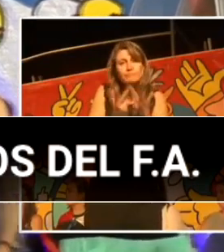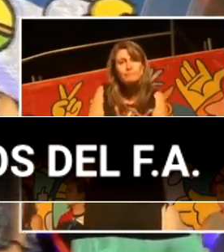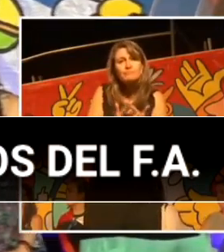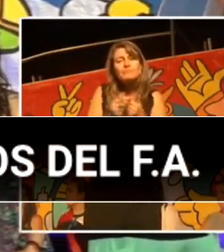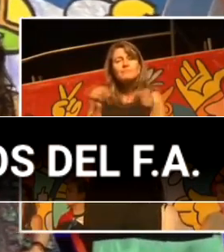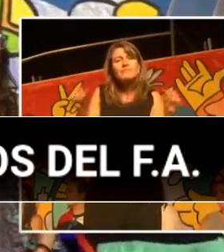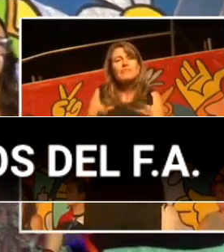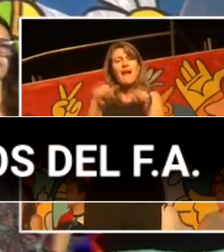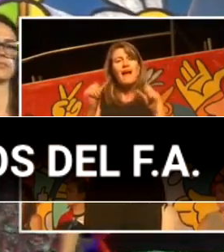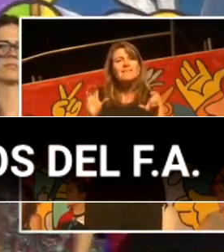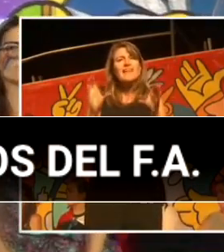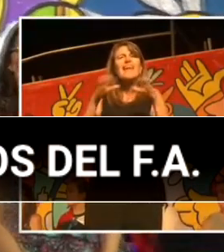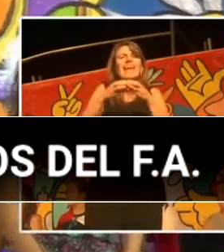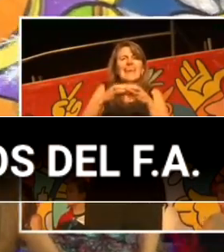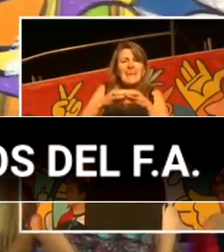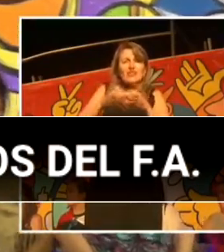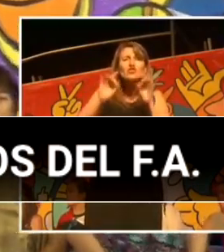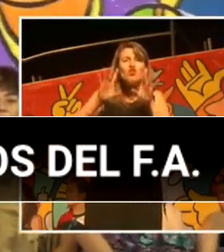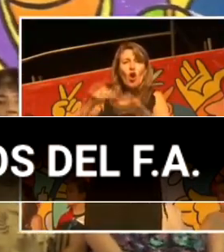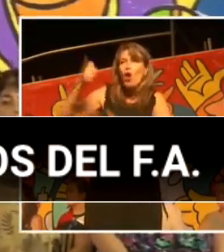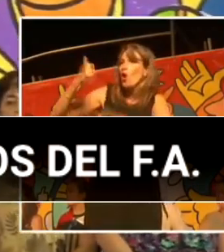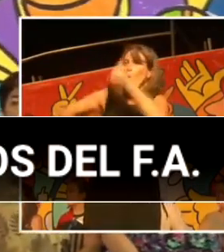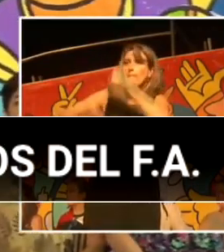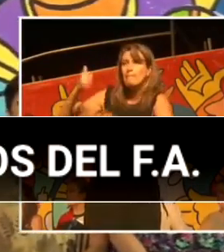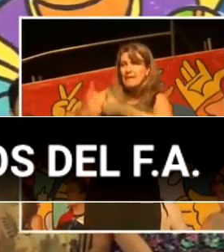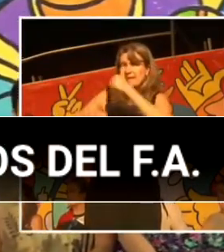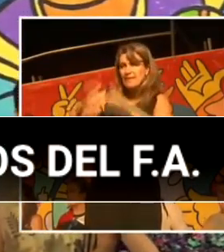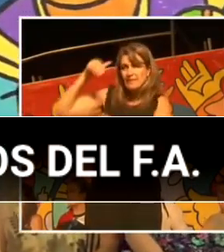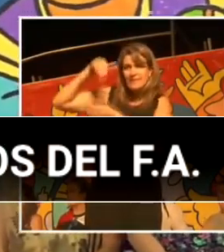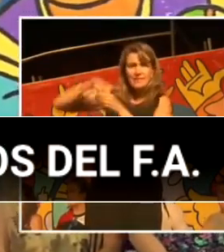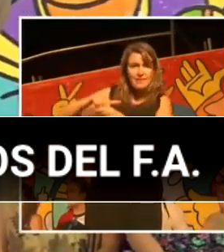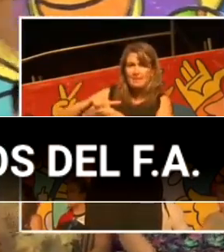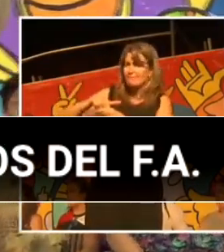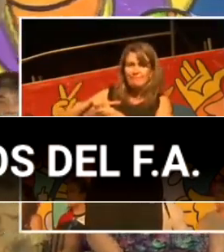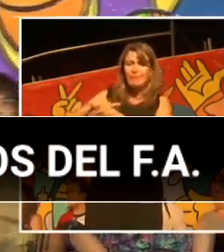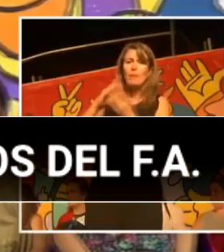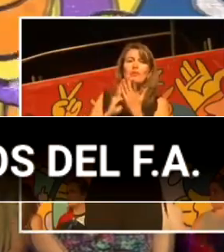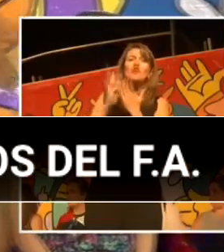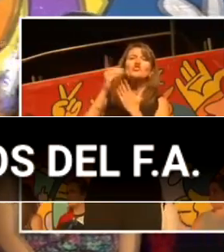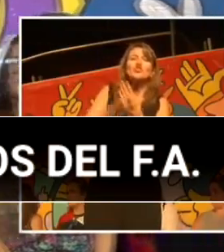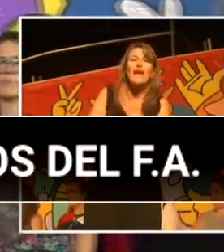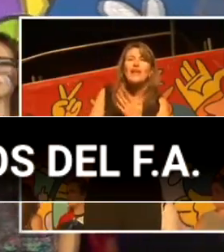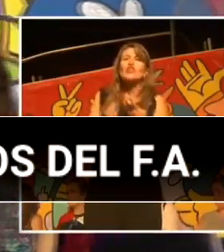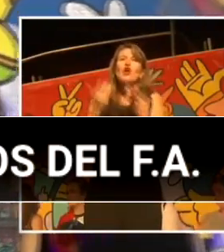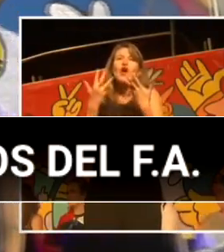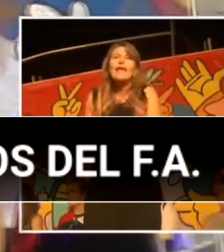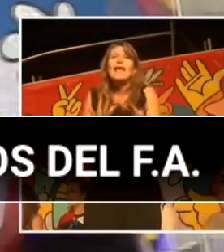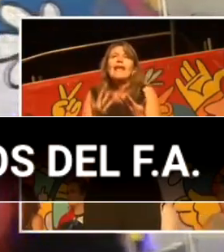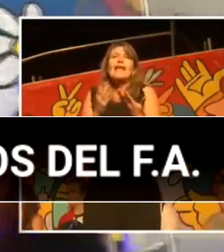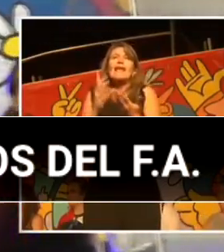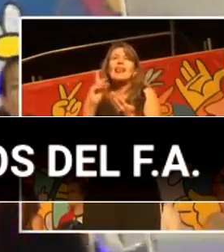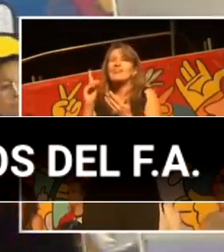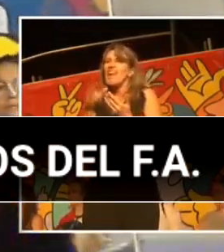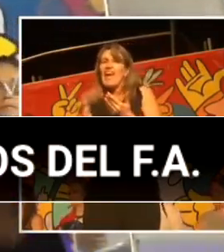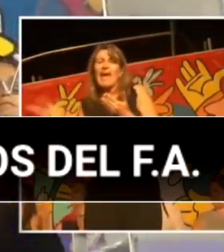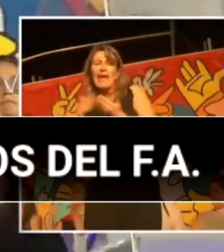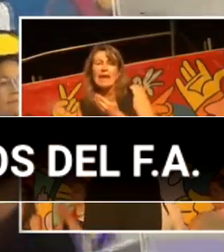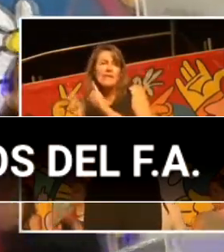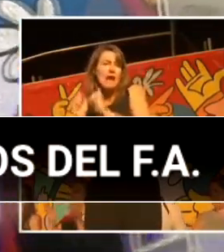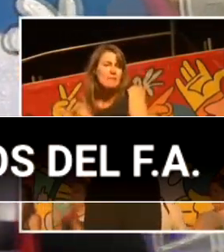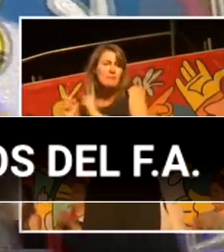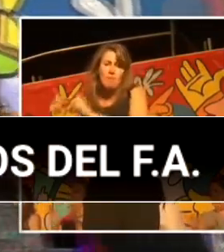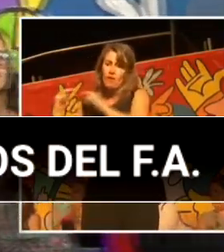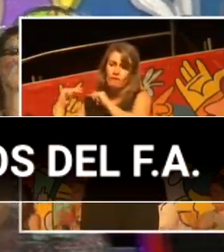para competir en las elecciones se construyó como un proyecto alternativo a la derecha conservadoras